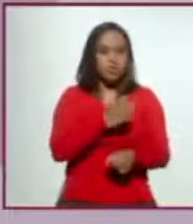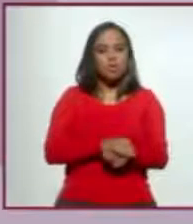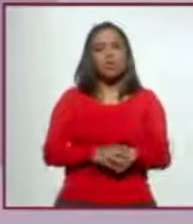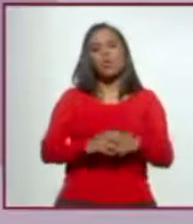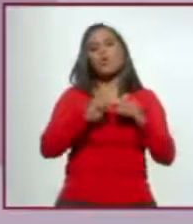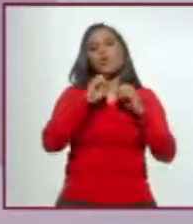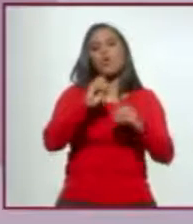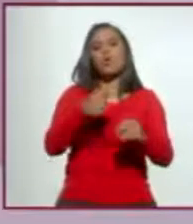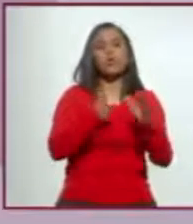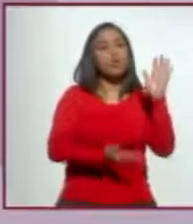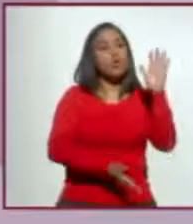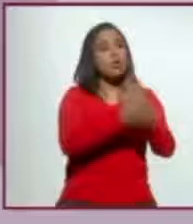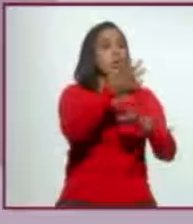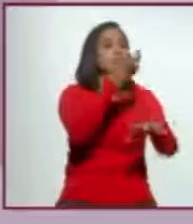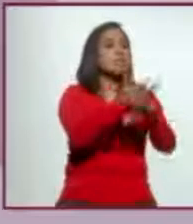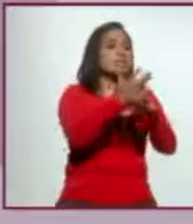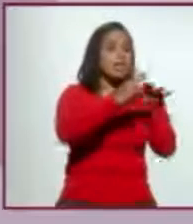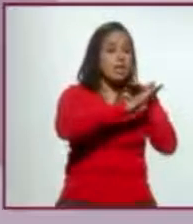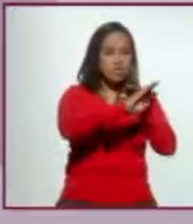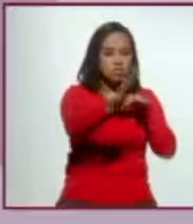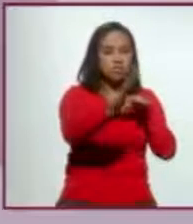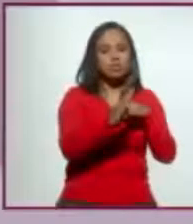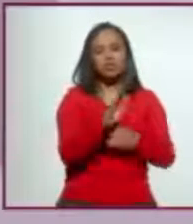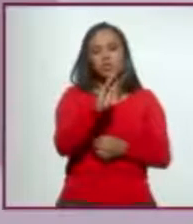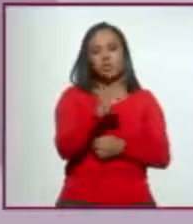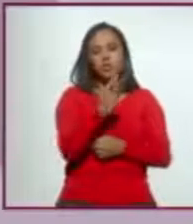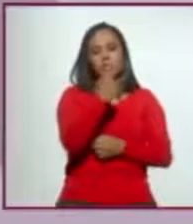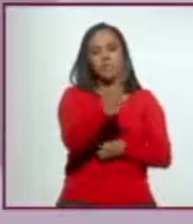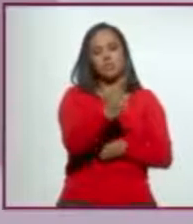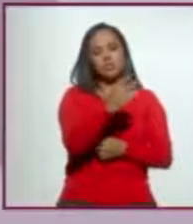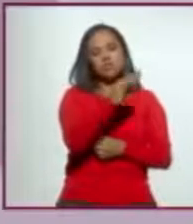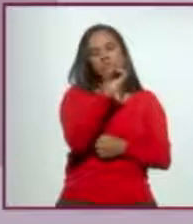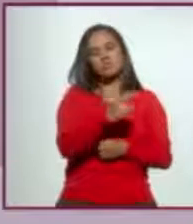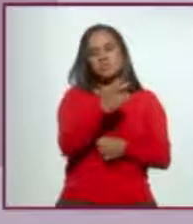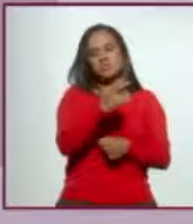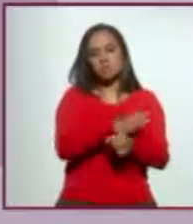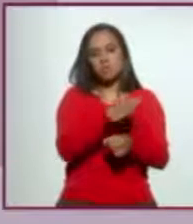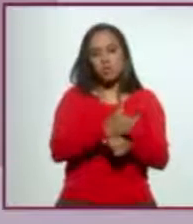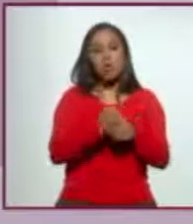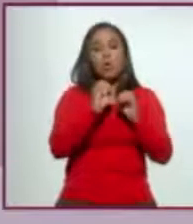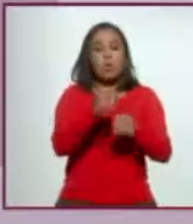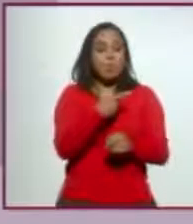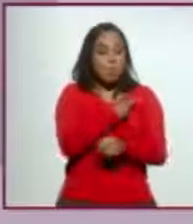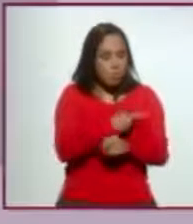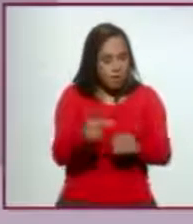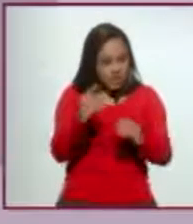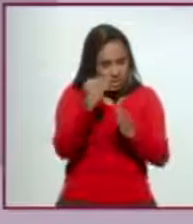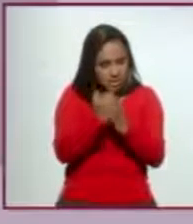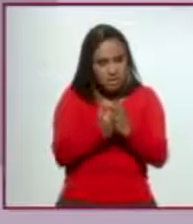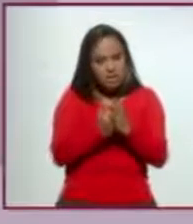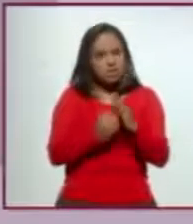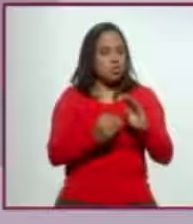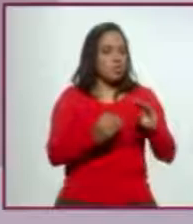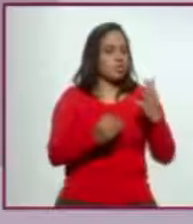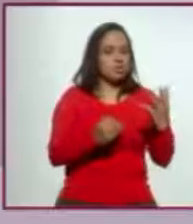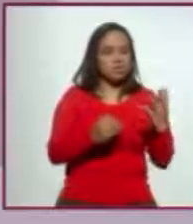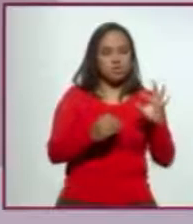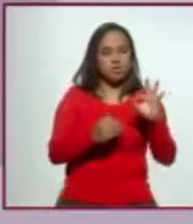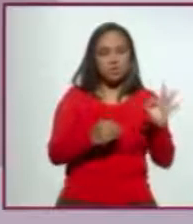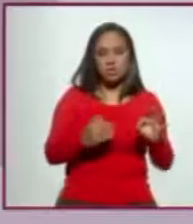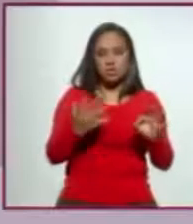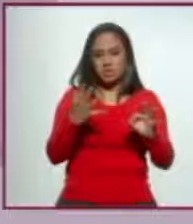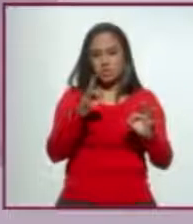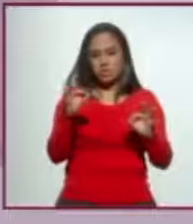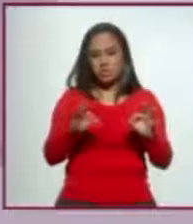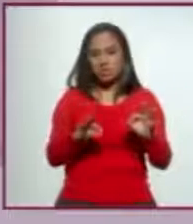de forma ilegal a los Estados Unidos, 91 contra 6, y salga de la pobreza, 94 contra 5. Es decir, no obstante que